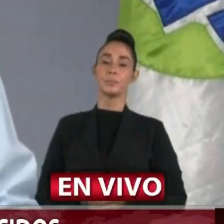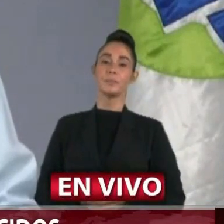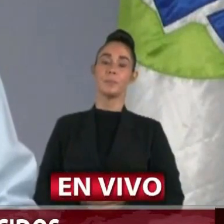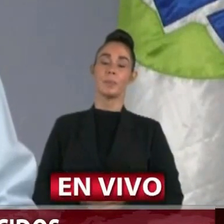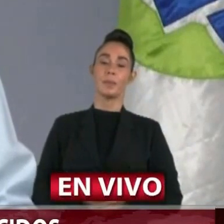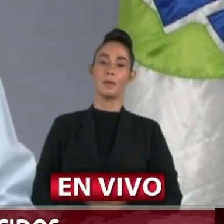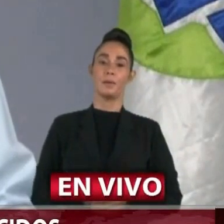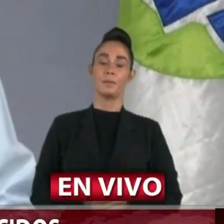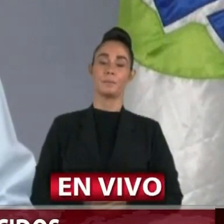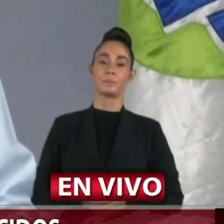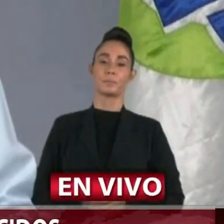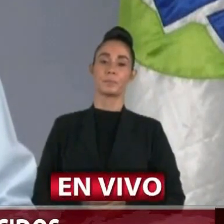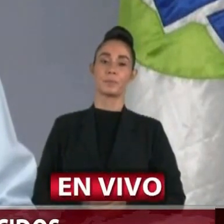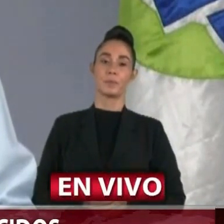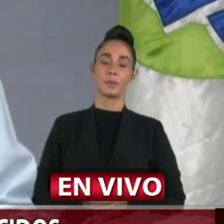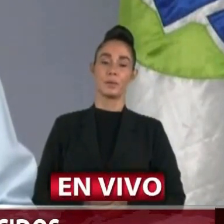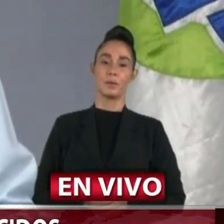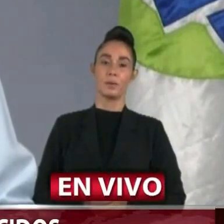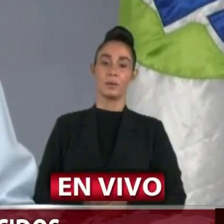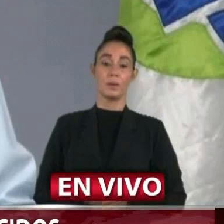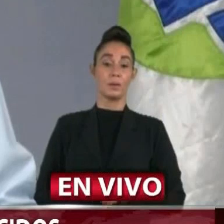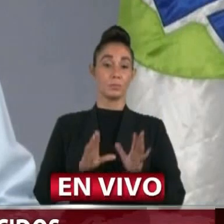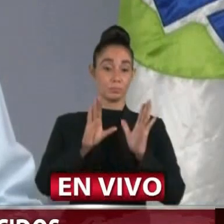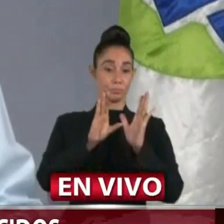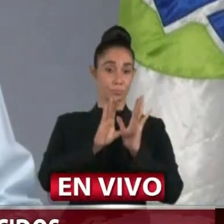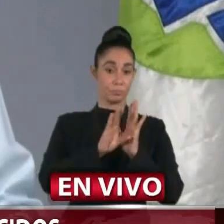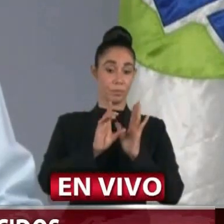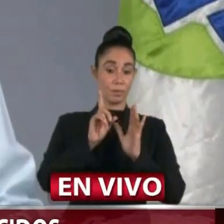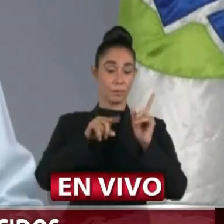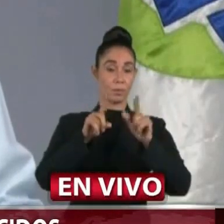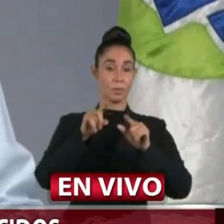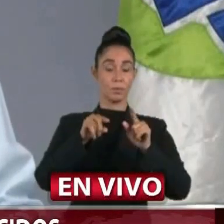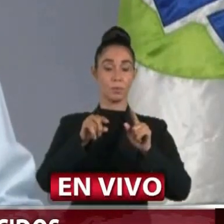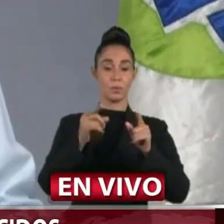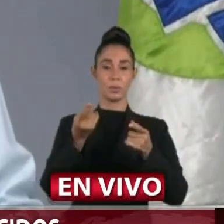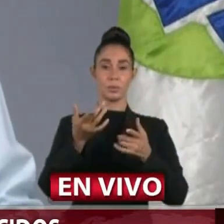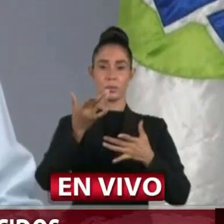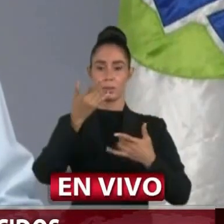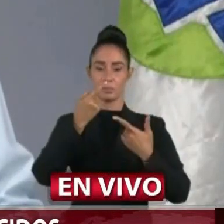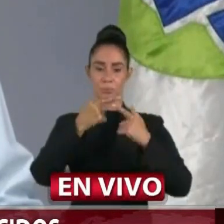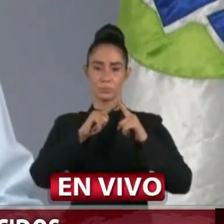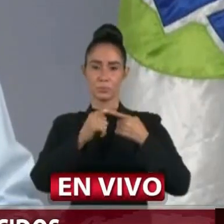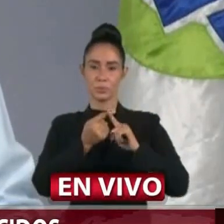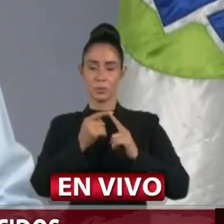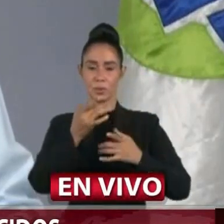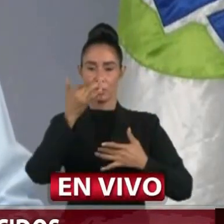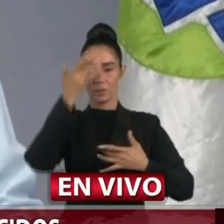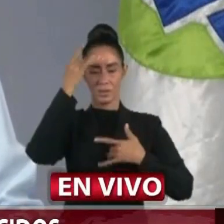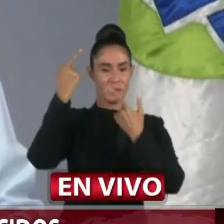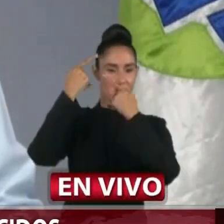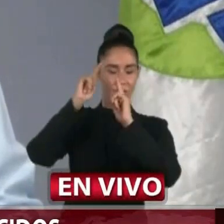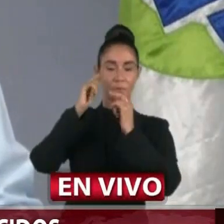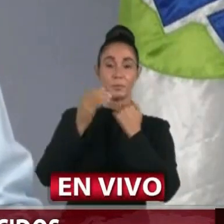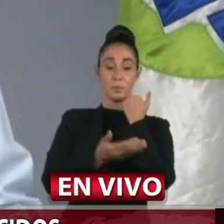En los casos en que se presente sintomatología, acudir de inmediato a la asistencia